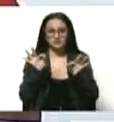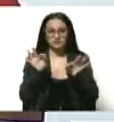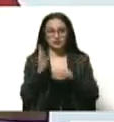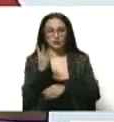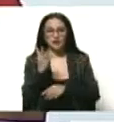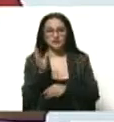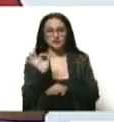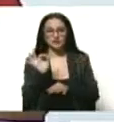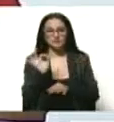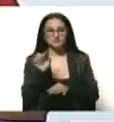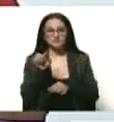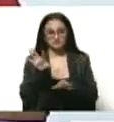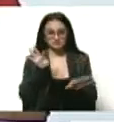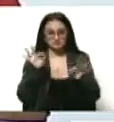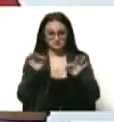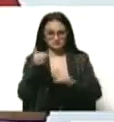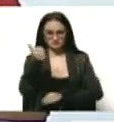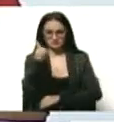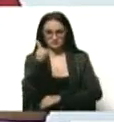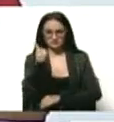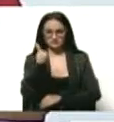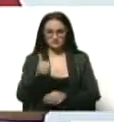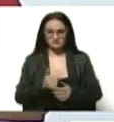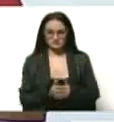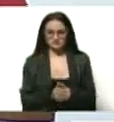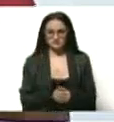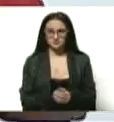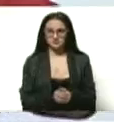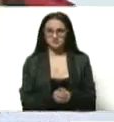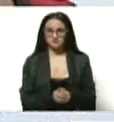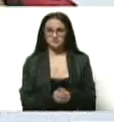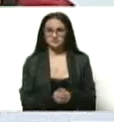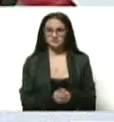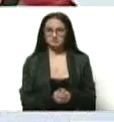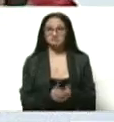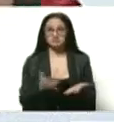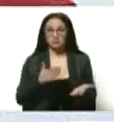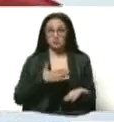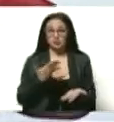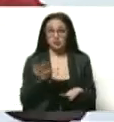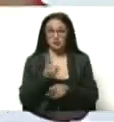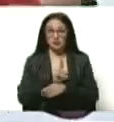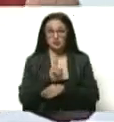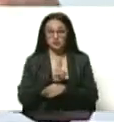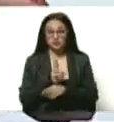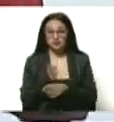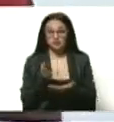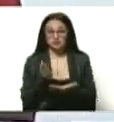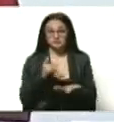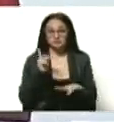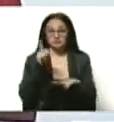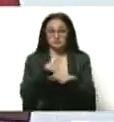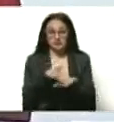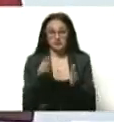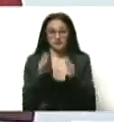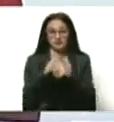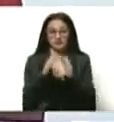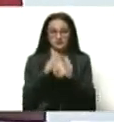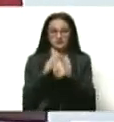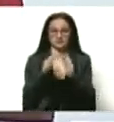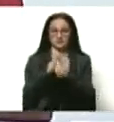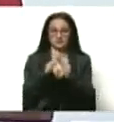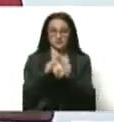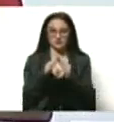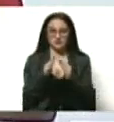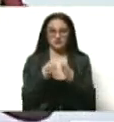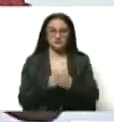4, para este caso se van a elegir 10. Y puede servir para que yo vaya a la casa, yo candidato, vaya, aspire